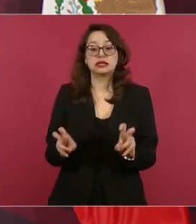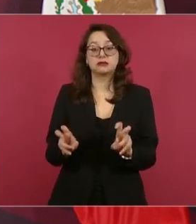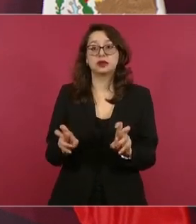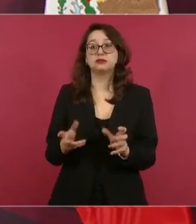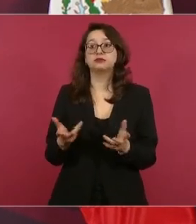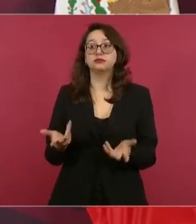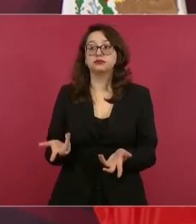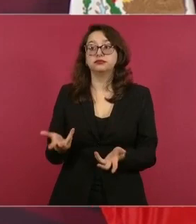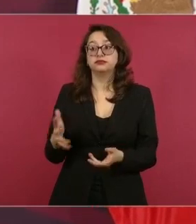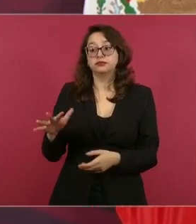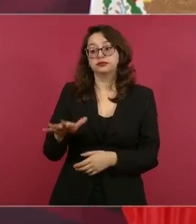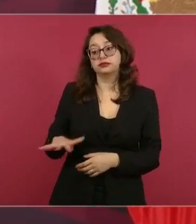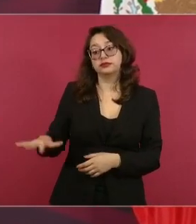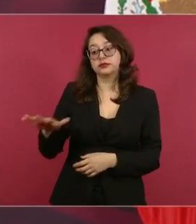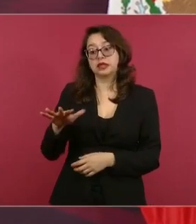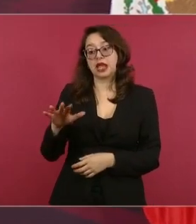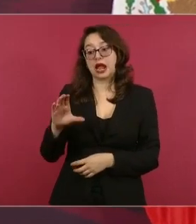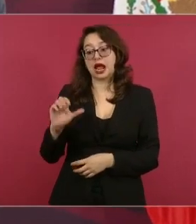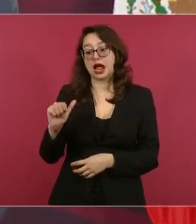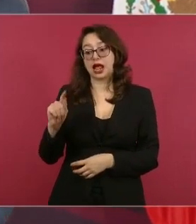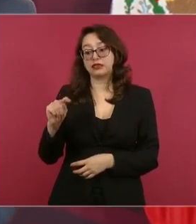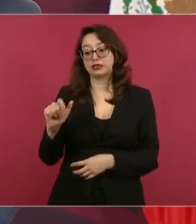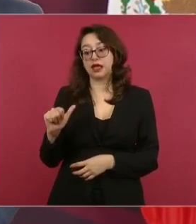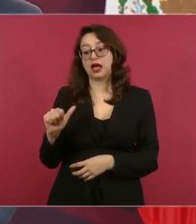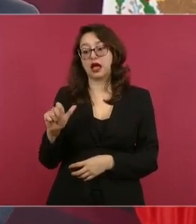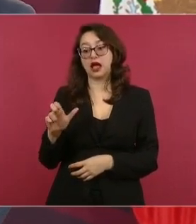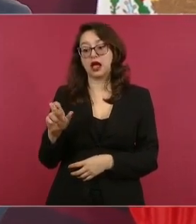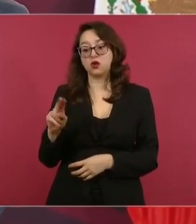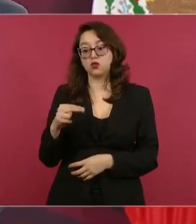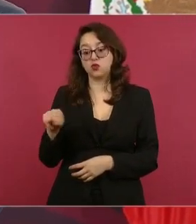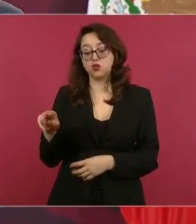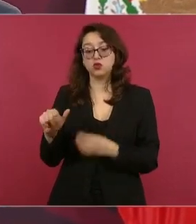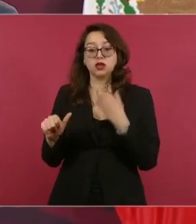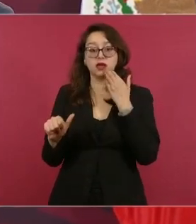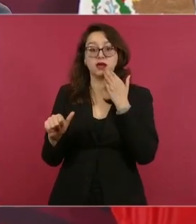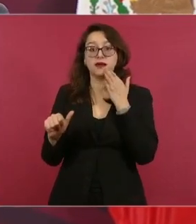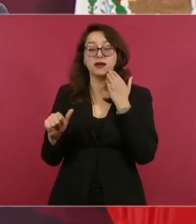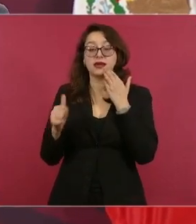demanda de independencia, de autonomía, de